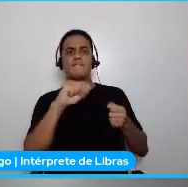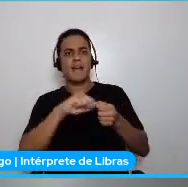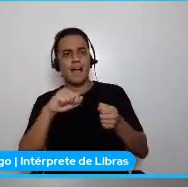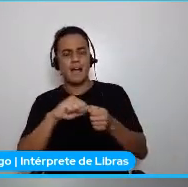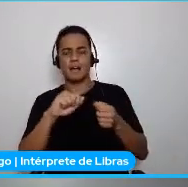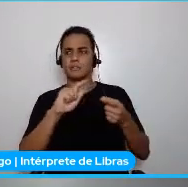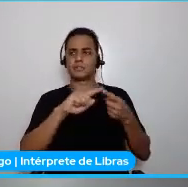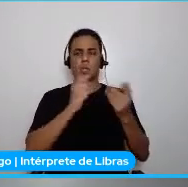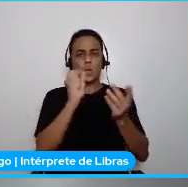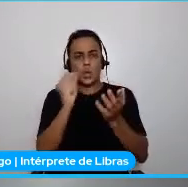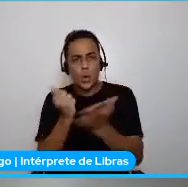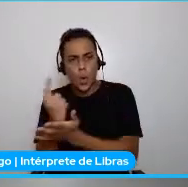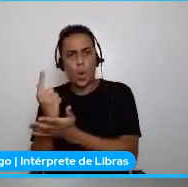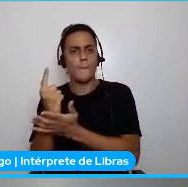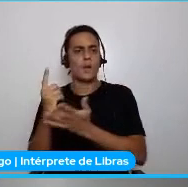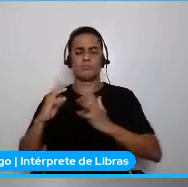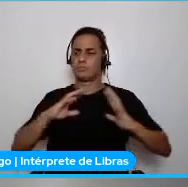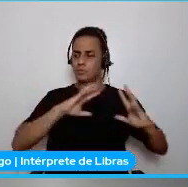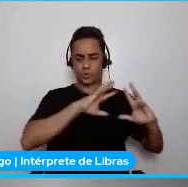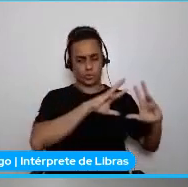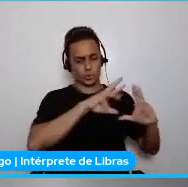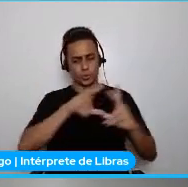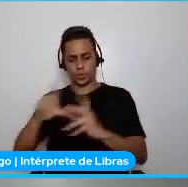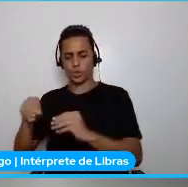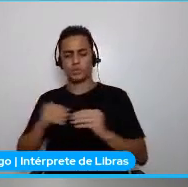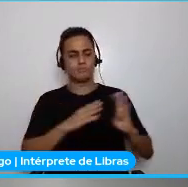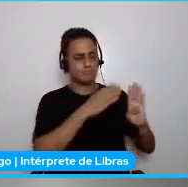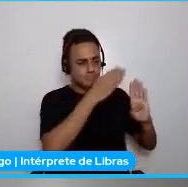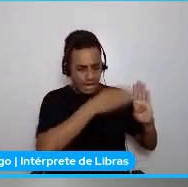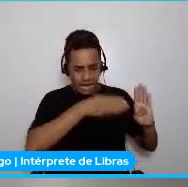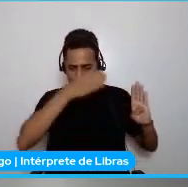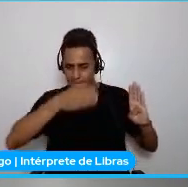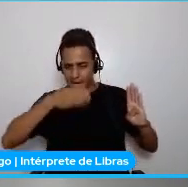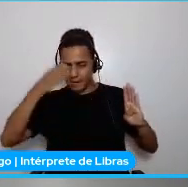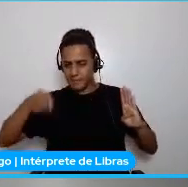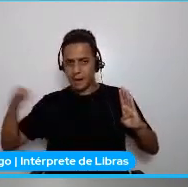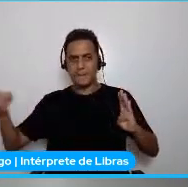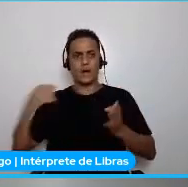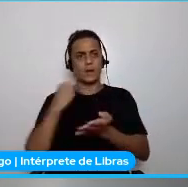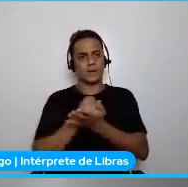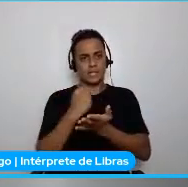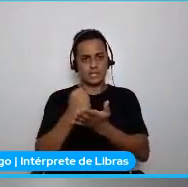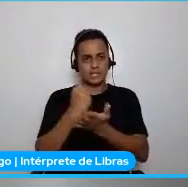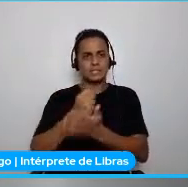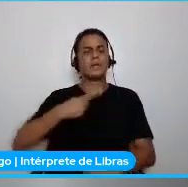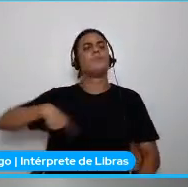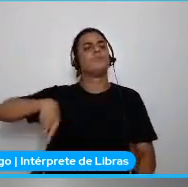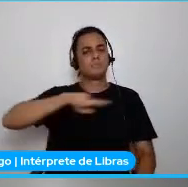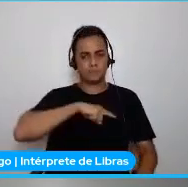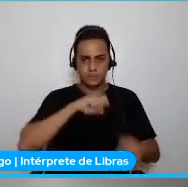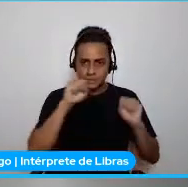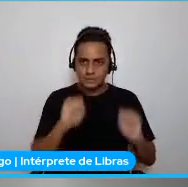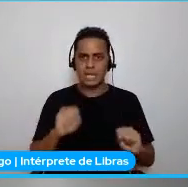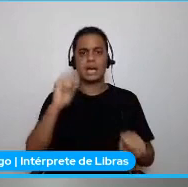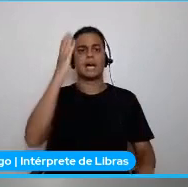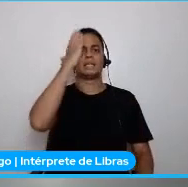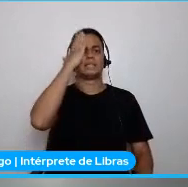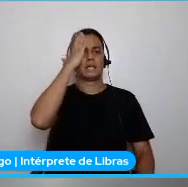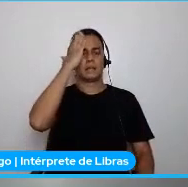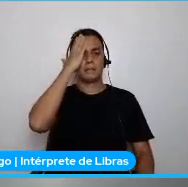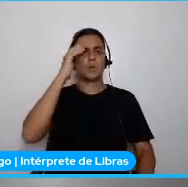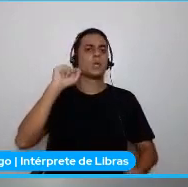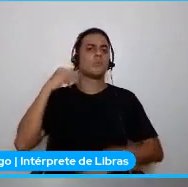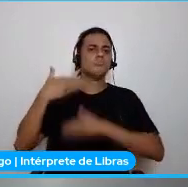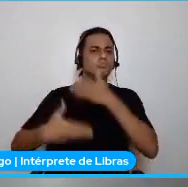implementan. En toda la ruta de contratación nosotros podemos tener la trazabilidad de qué está